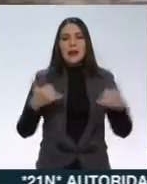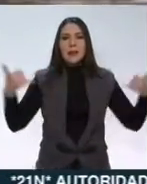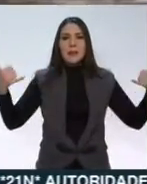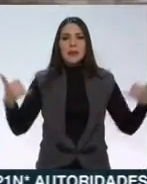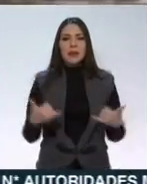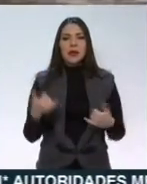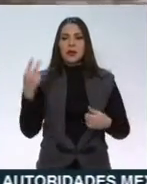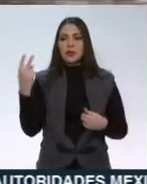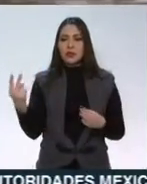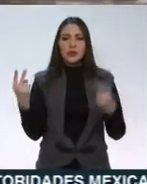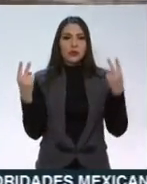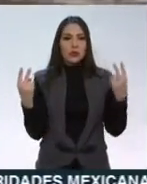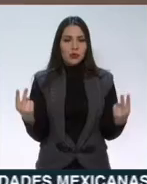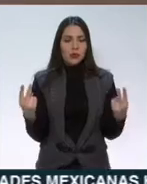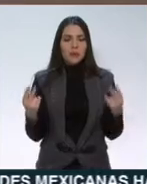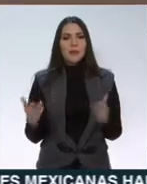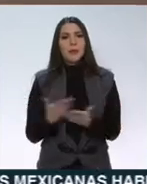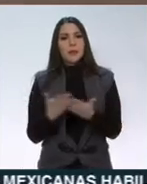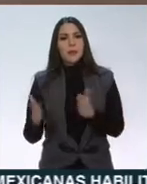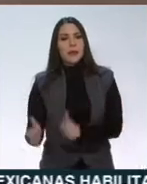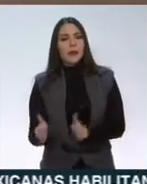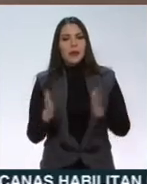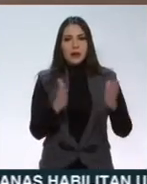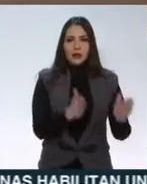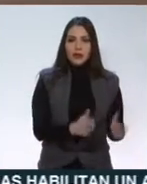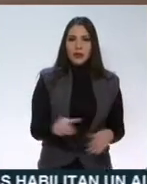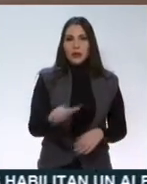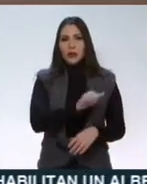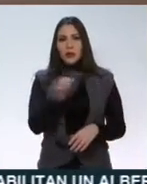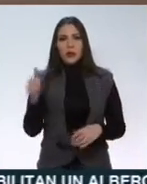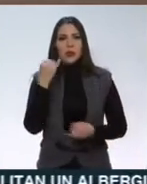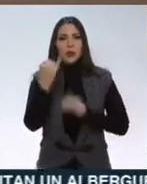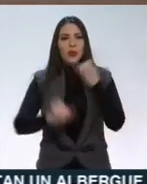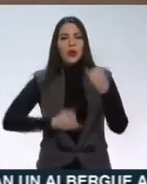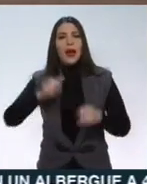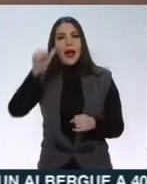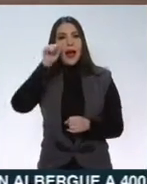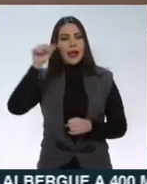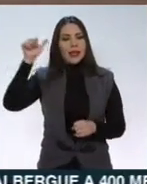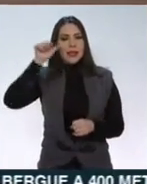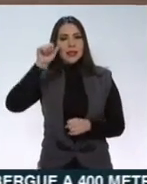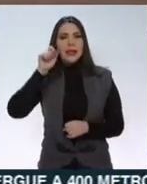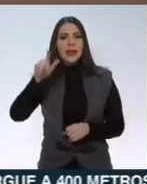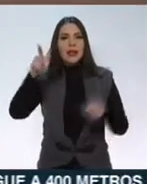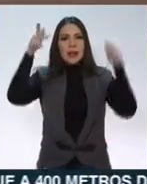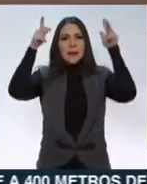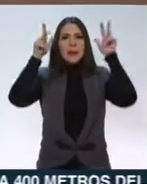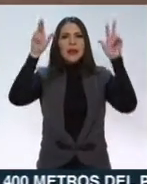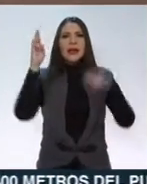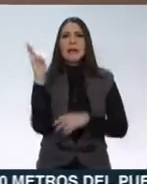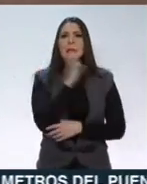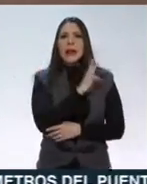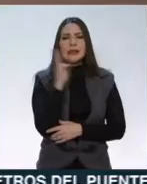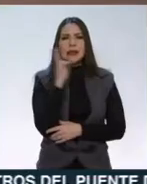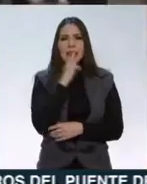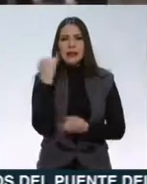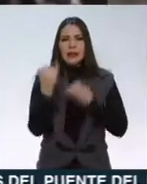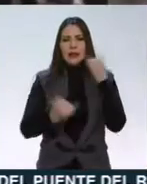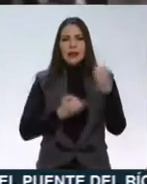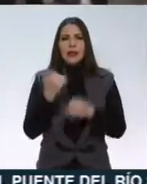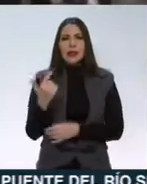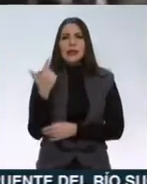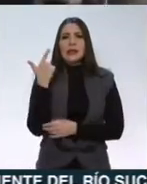2. Ahora, por otro lado, el partido que se realizó el día de ayer, los Venados de Mazatlán le pegaron